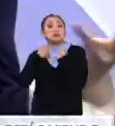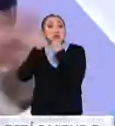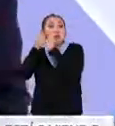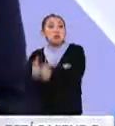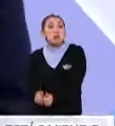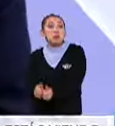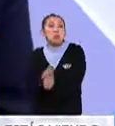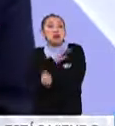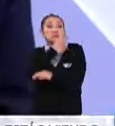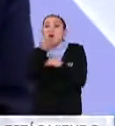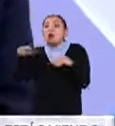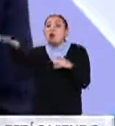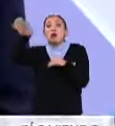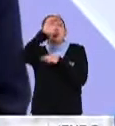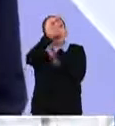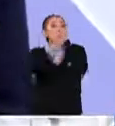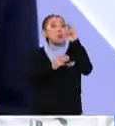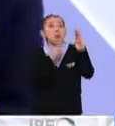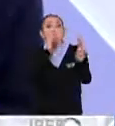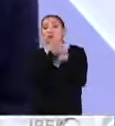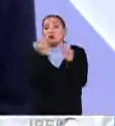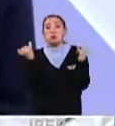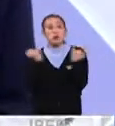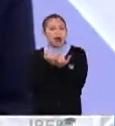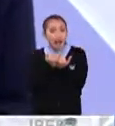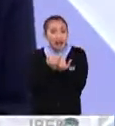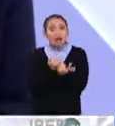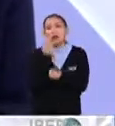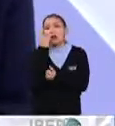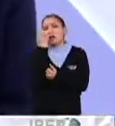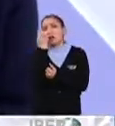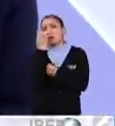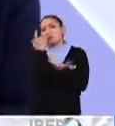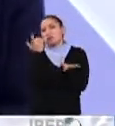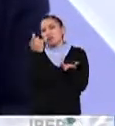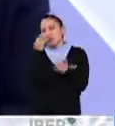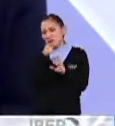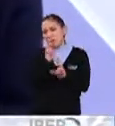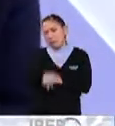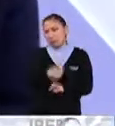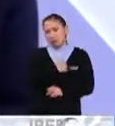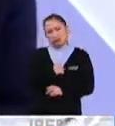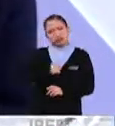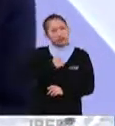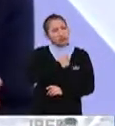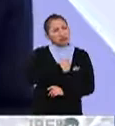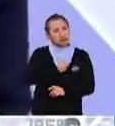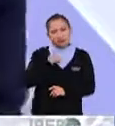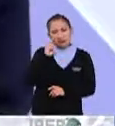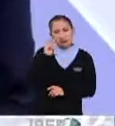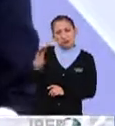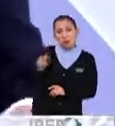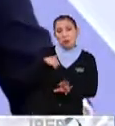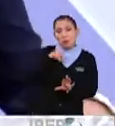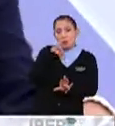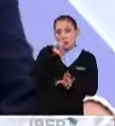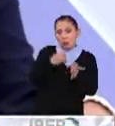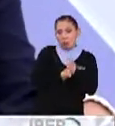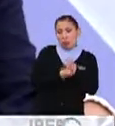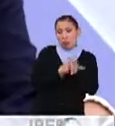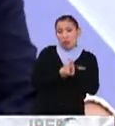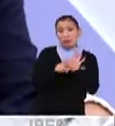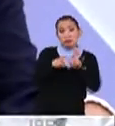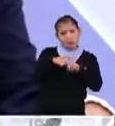como dices, es en todas las regiones del mundo, y algo que creo que desgraciadamente pues, ha quedado muy escondido, es